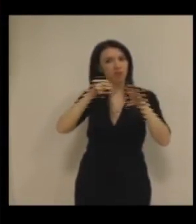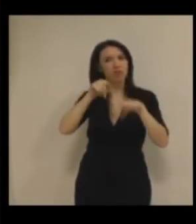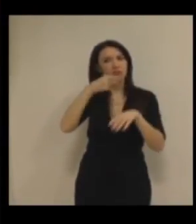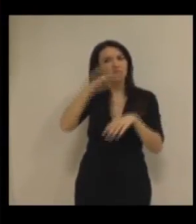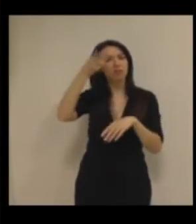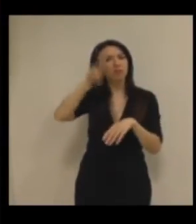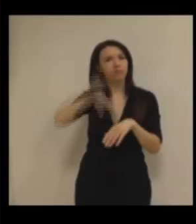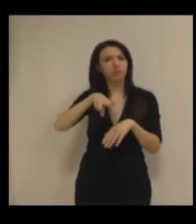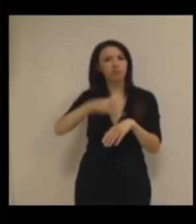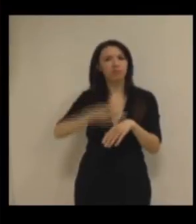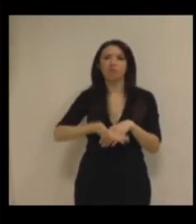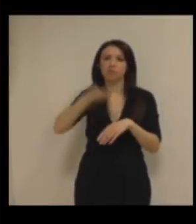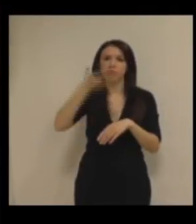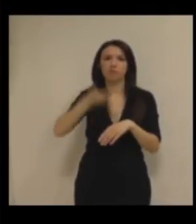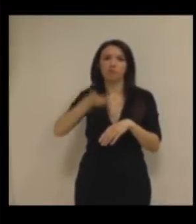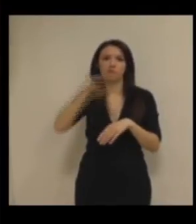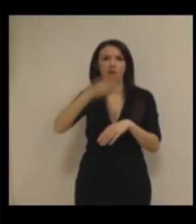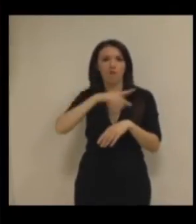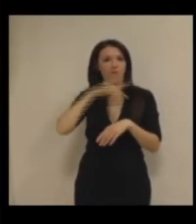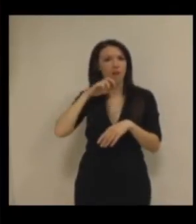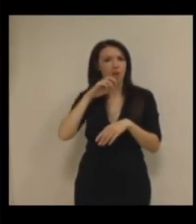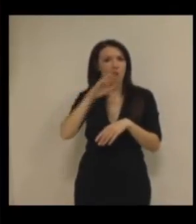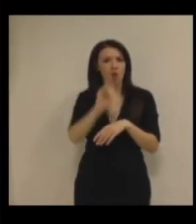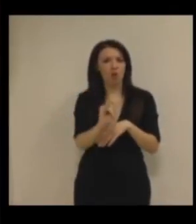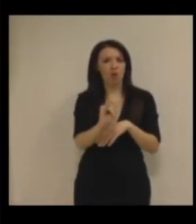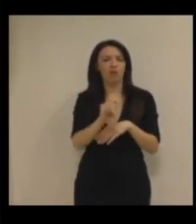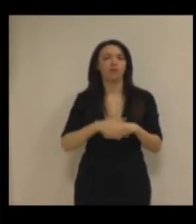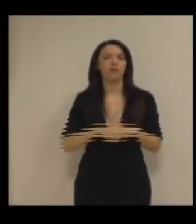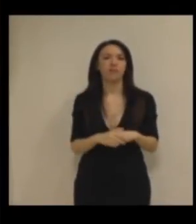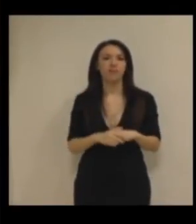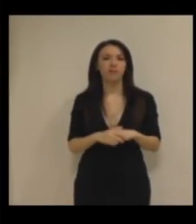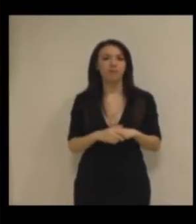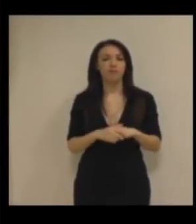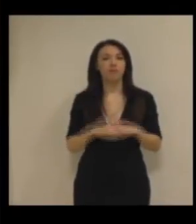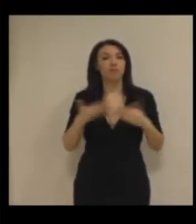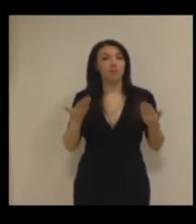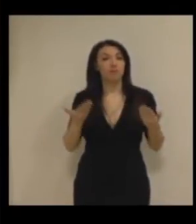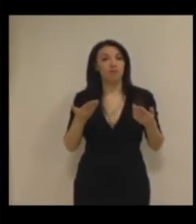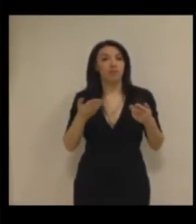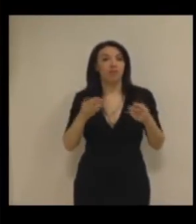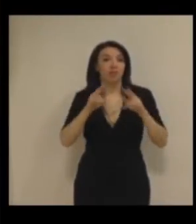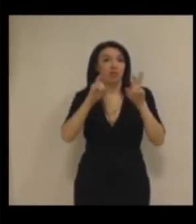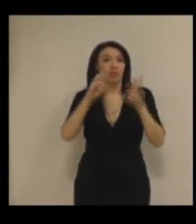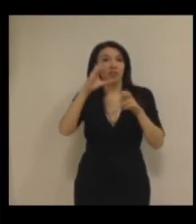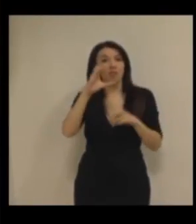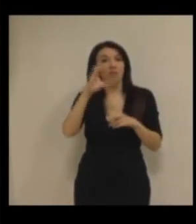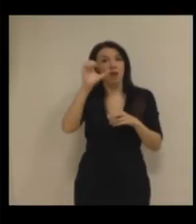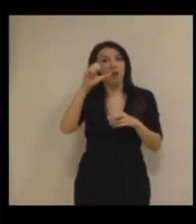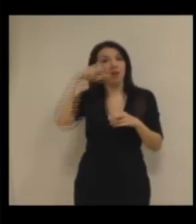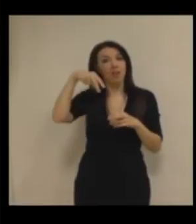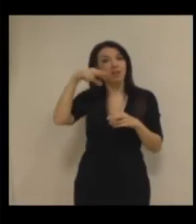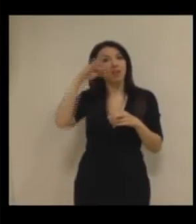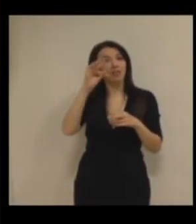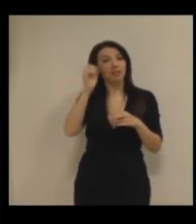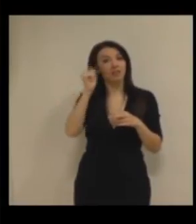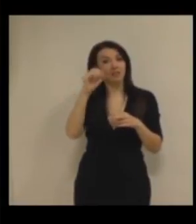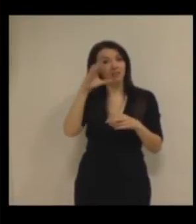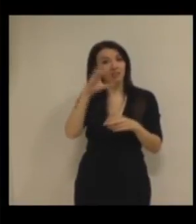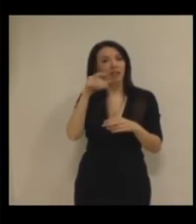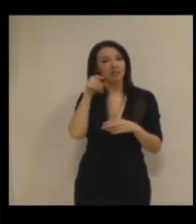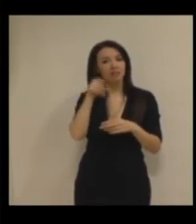reconociendo el valor que esto, digamos, tiene, ¿no? Y con respecto al CENTAC, pues análogamente también hemos tenido